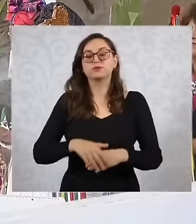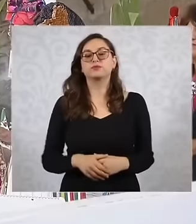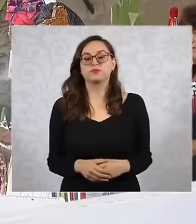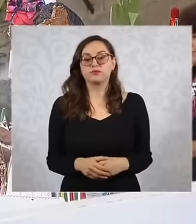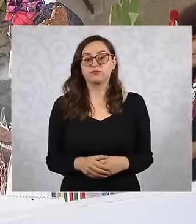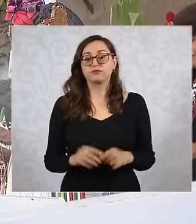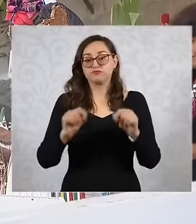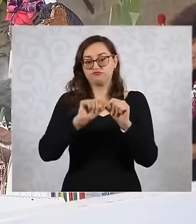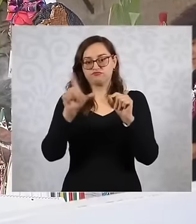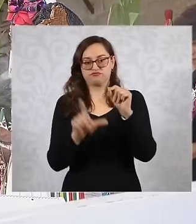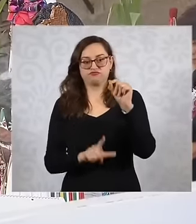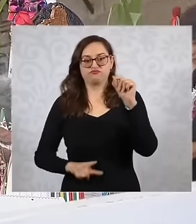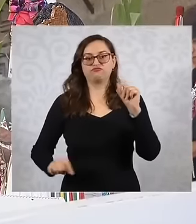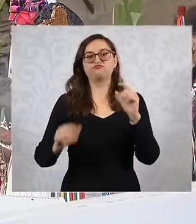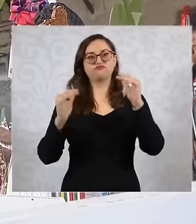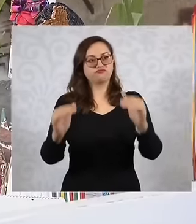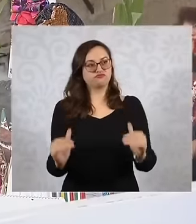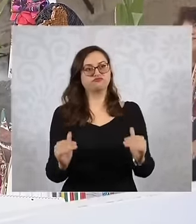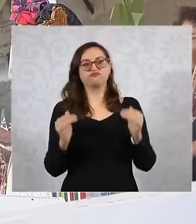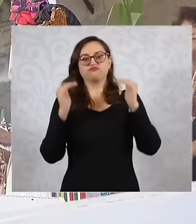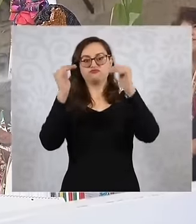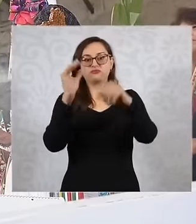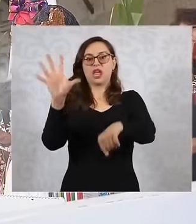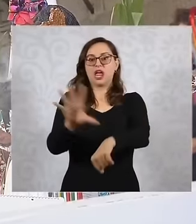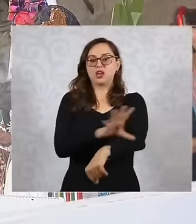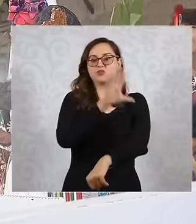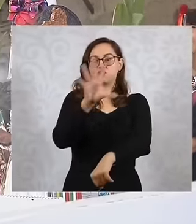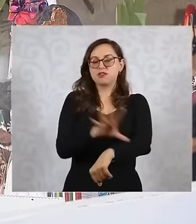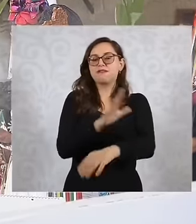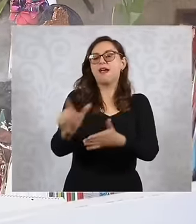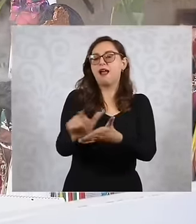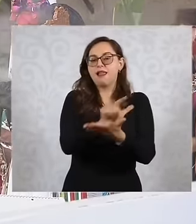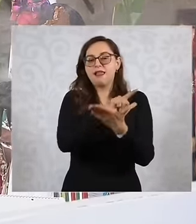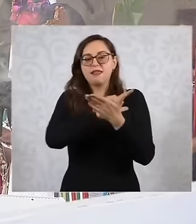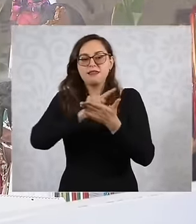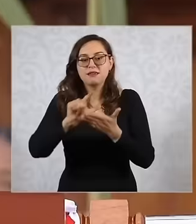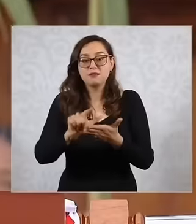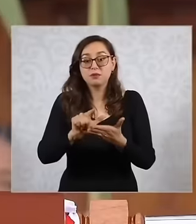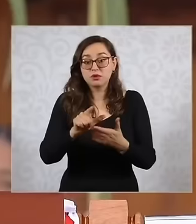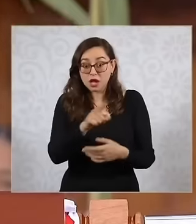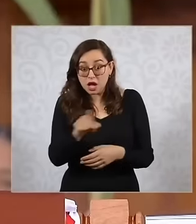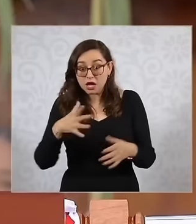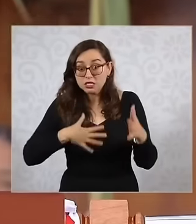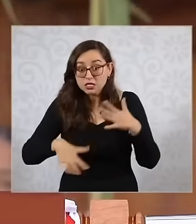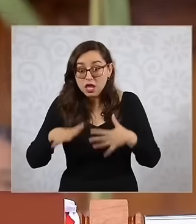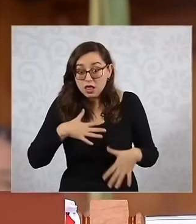República soberana y con energía sustentable. ¿Ya se cansaron?